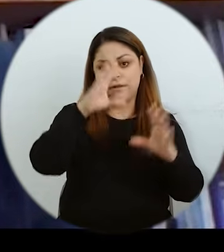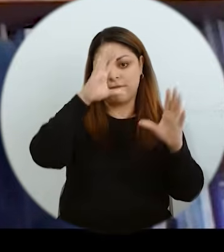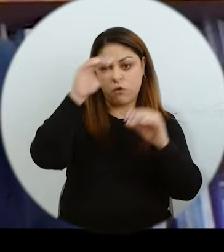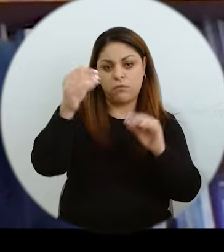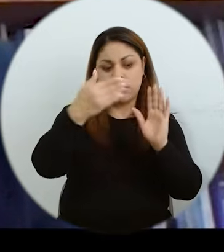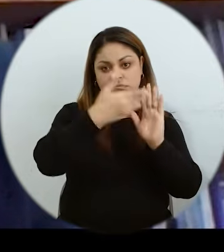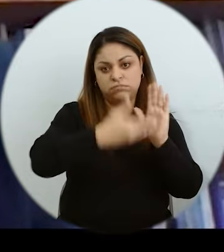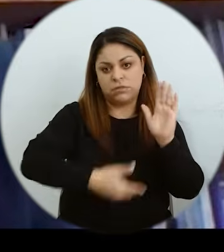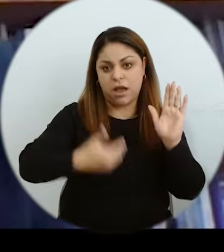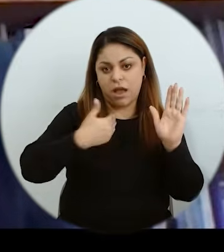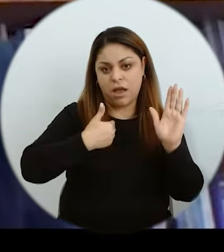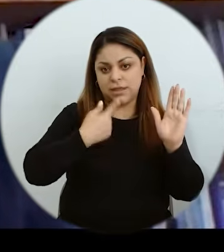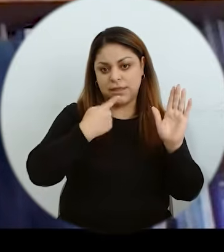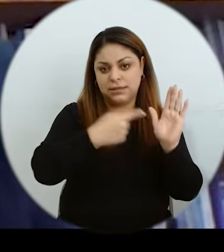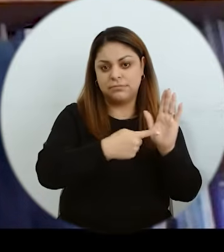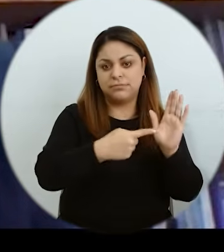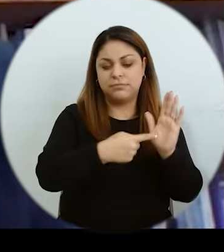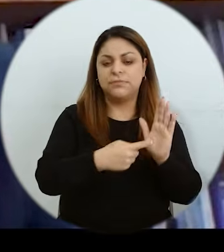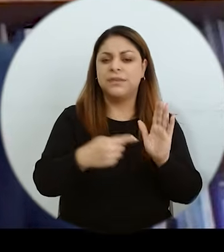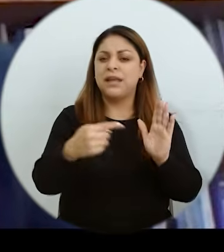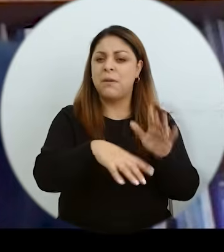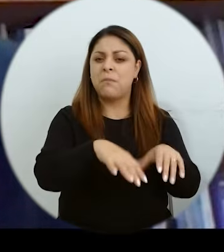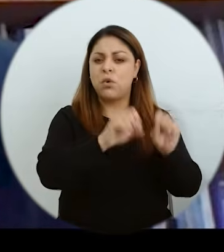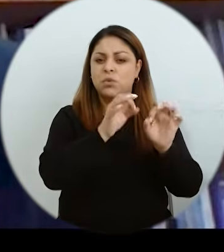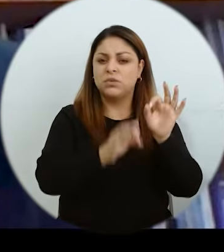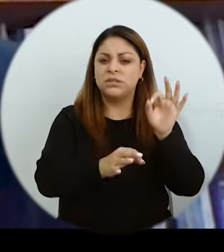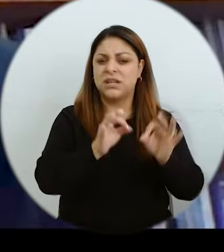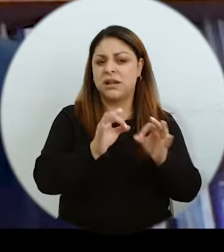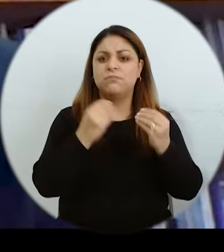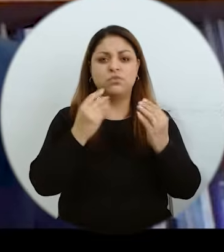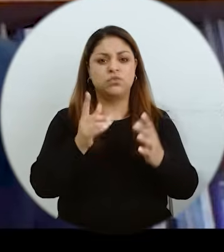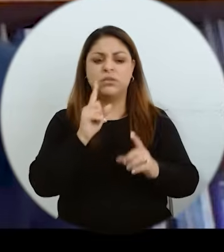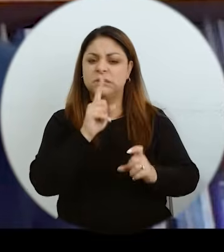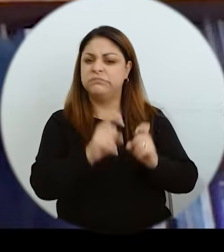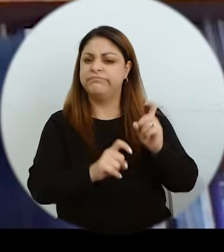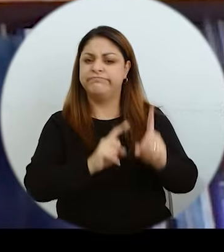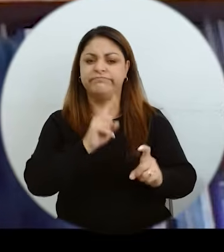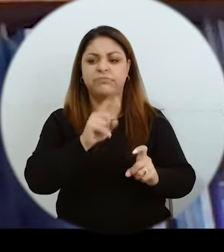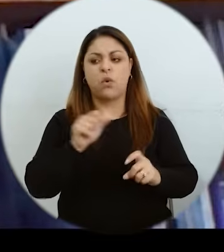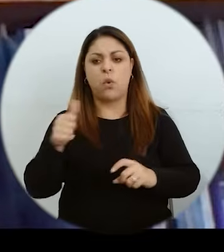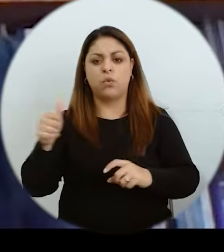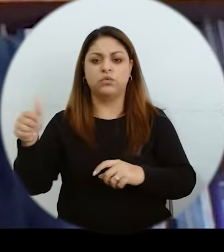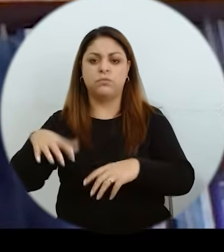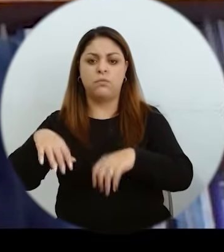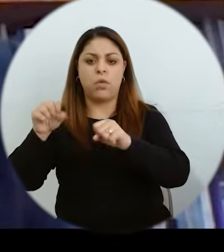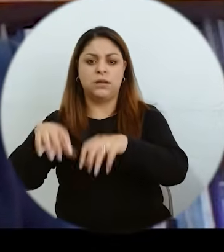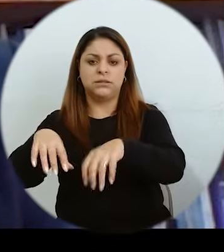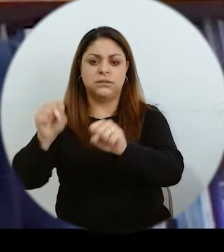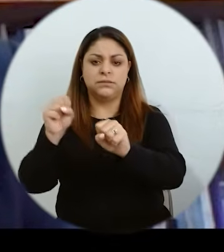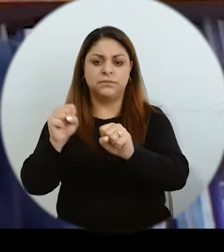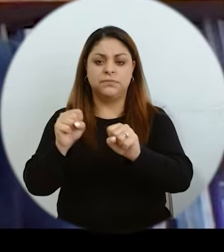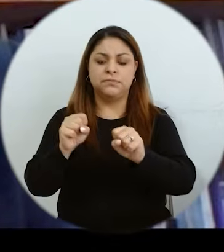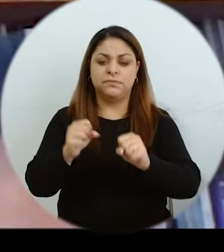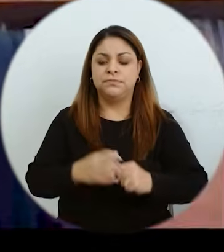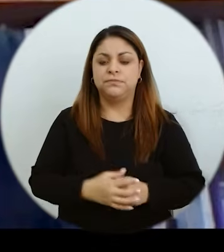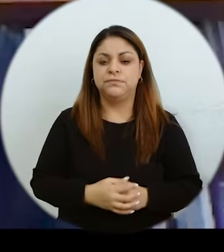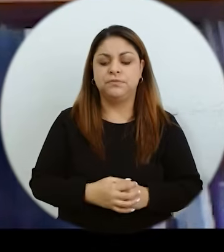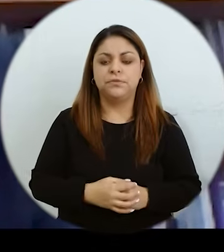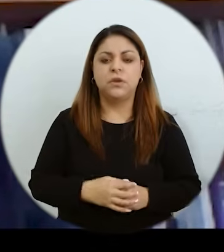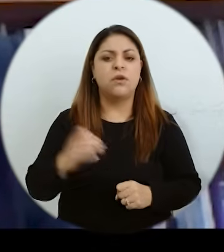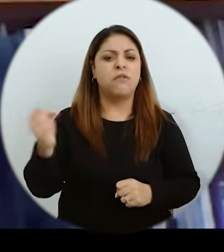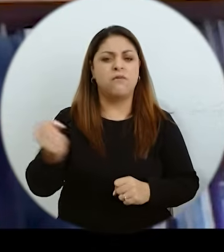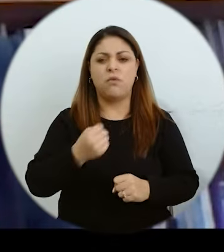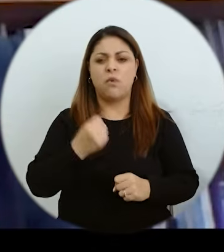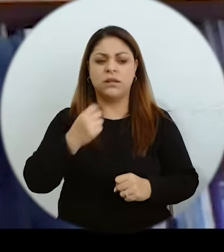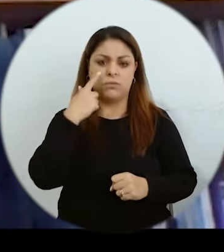Judicial, indiscutiblemente, y el informe así lo presenta, es objeto, digamos, de un cuestionamiento desde otros poderes